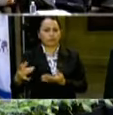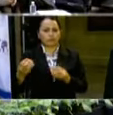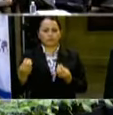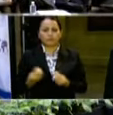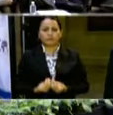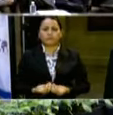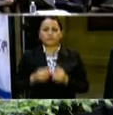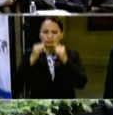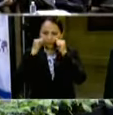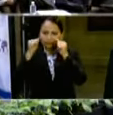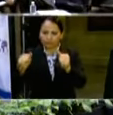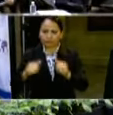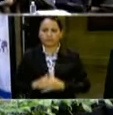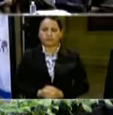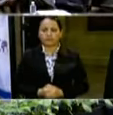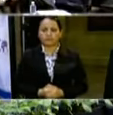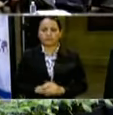atención.